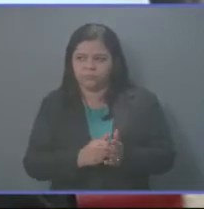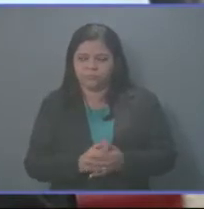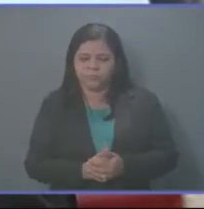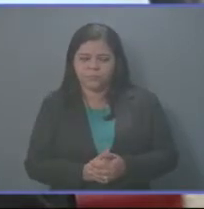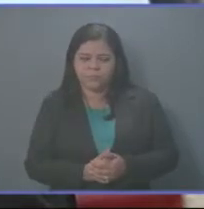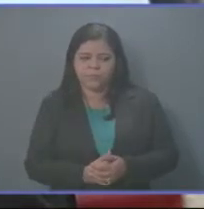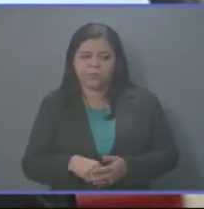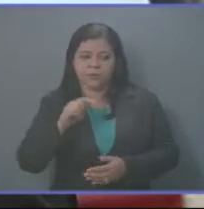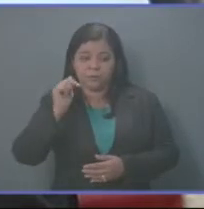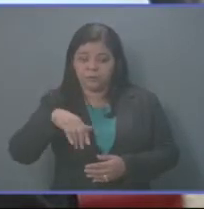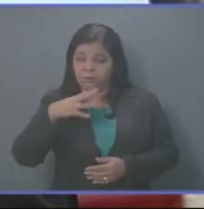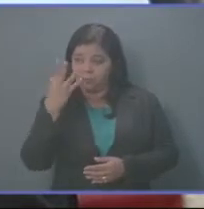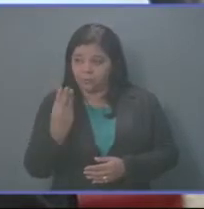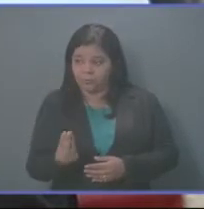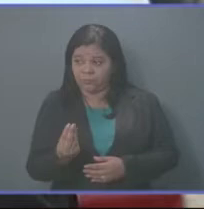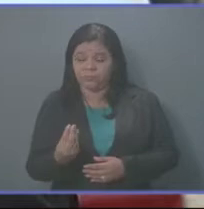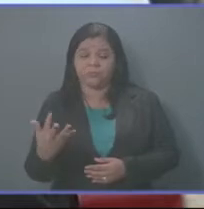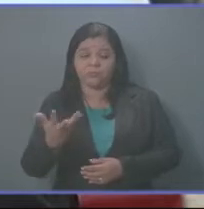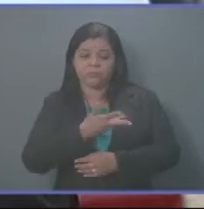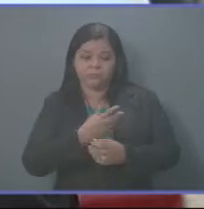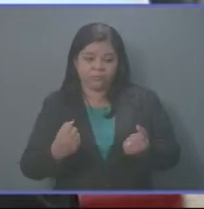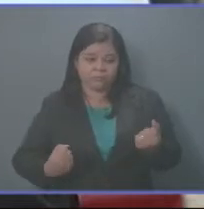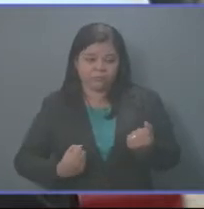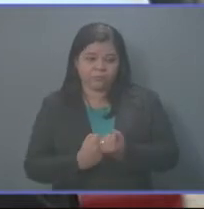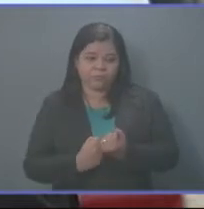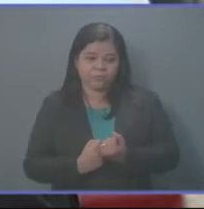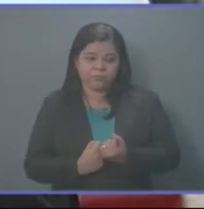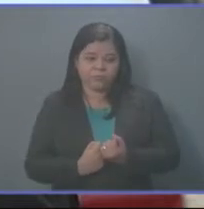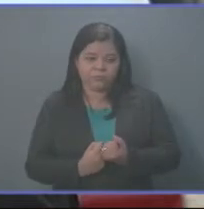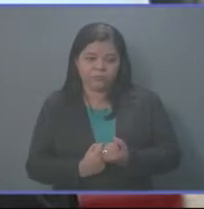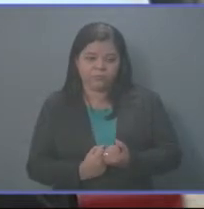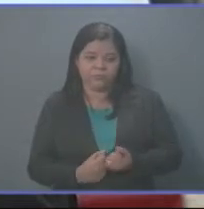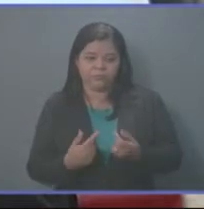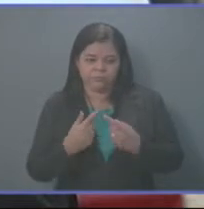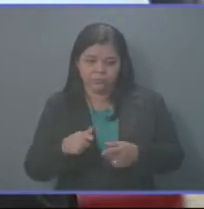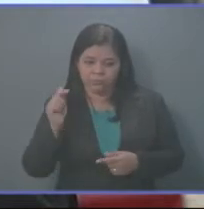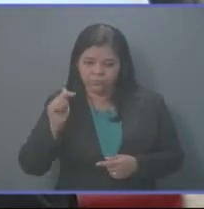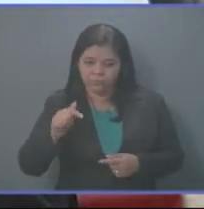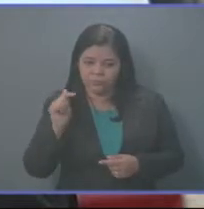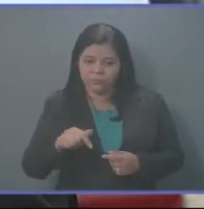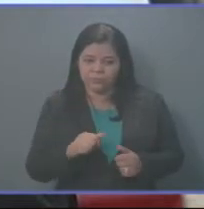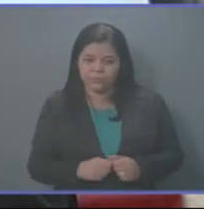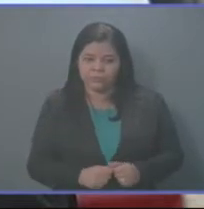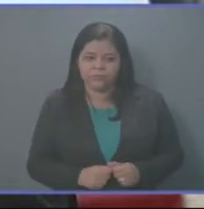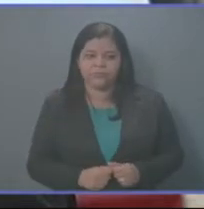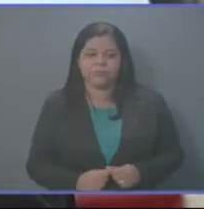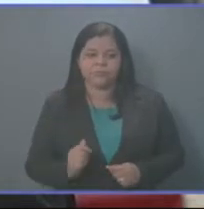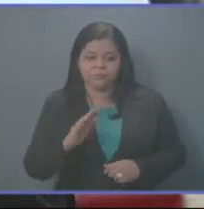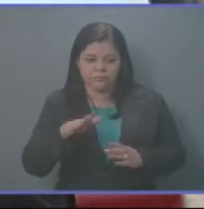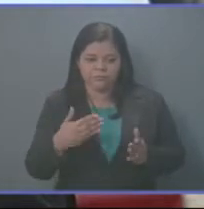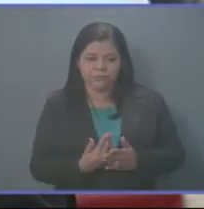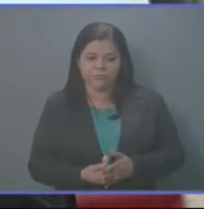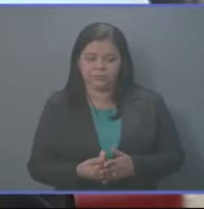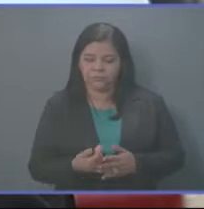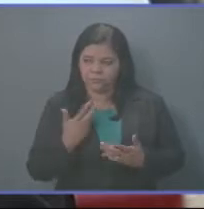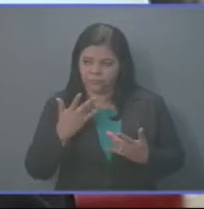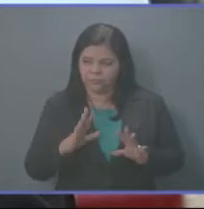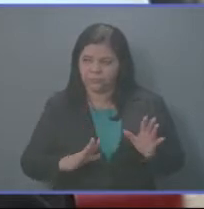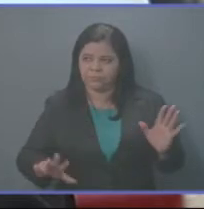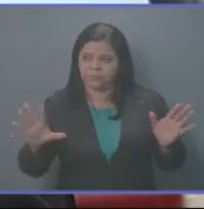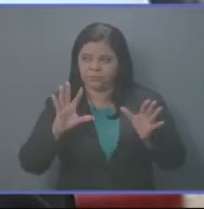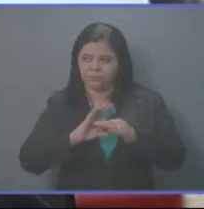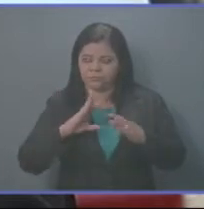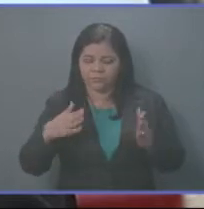día estamos acompañando. Y por eso somos la voz de esas personas que nos han dicho: no voten por